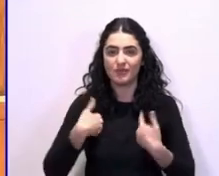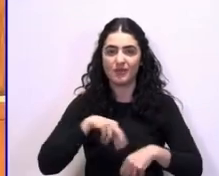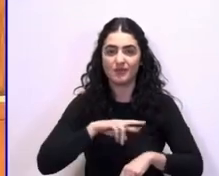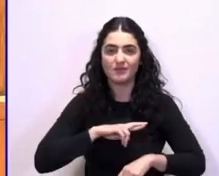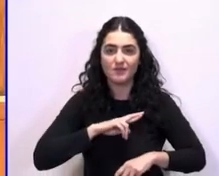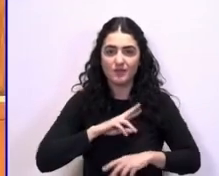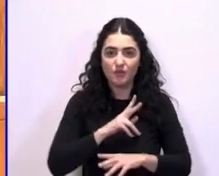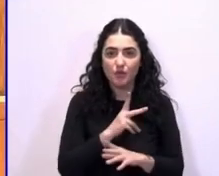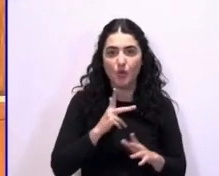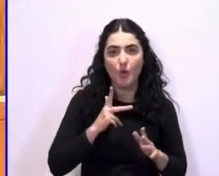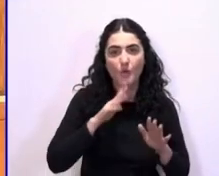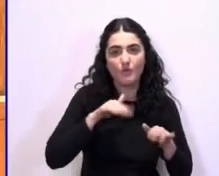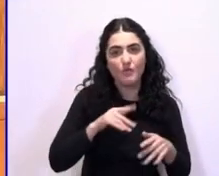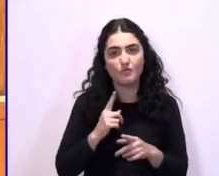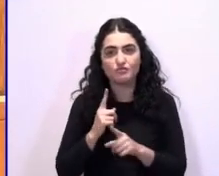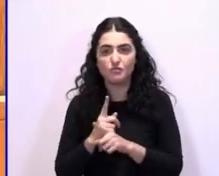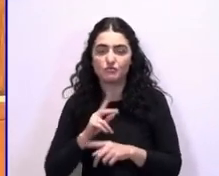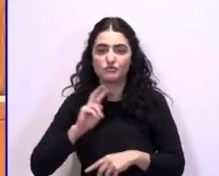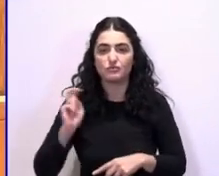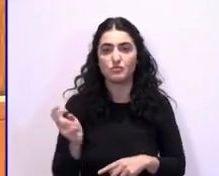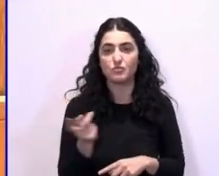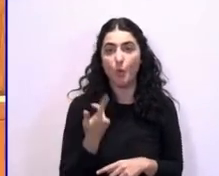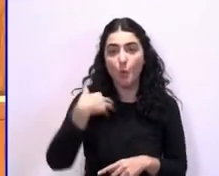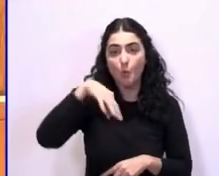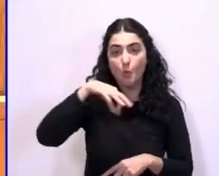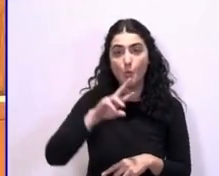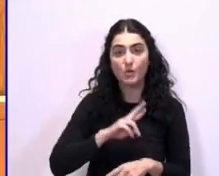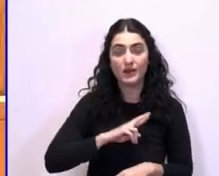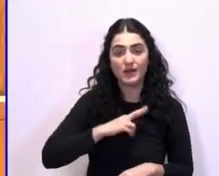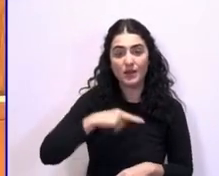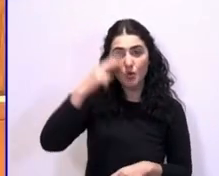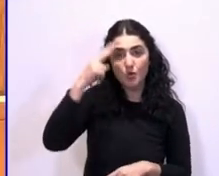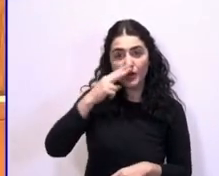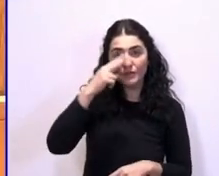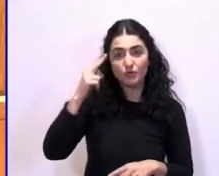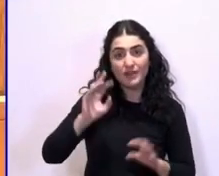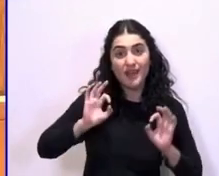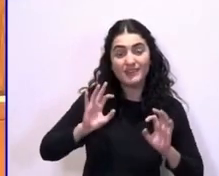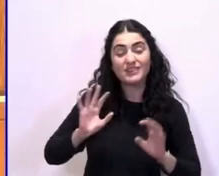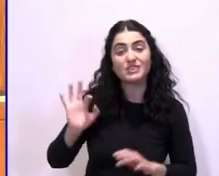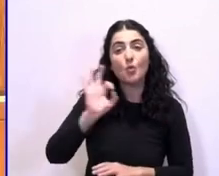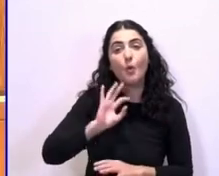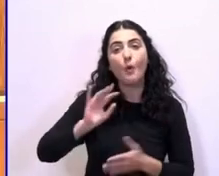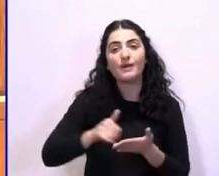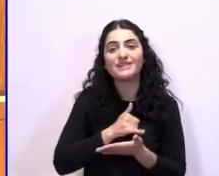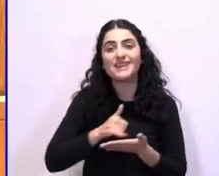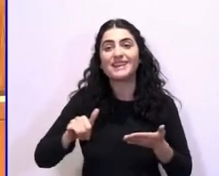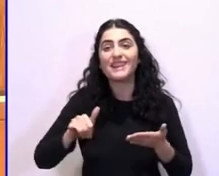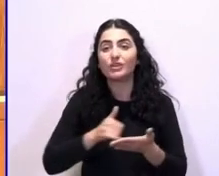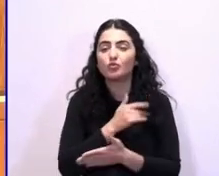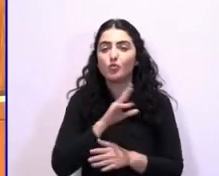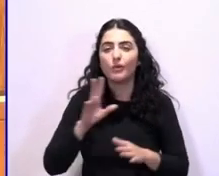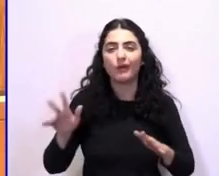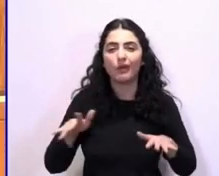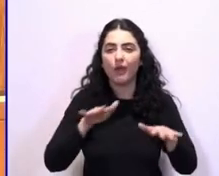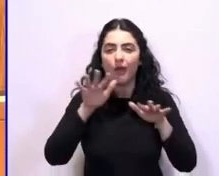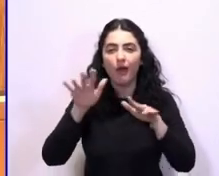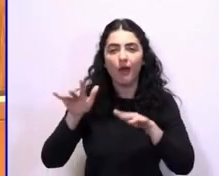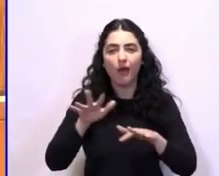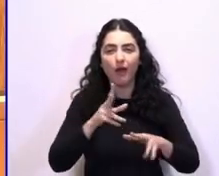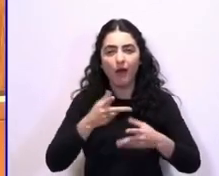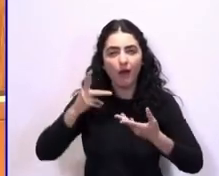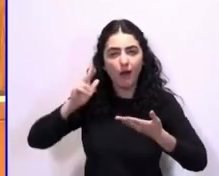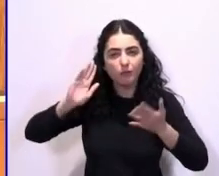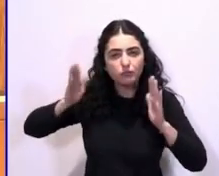tiene sentido alguno que sigamos teniendo una asignatura de religión, de adoctrinamiento religioso, porque es evidente